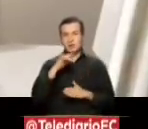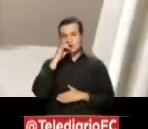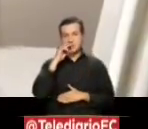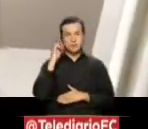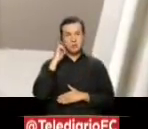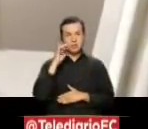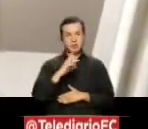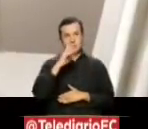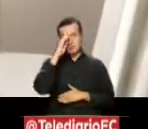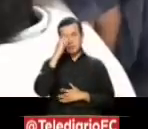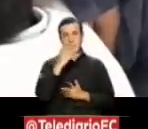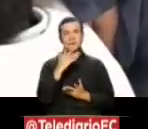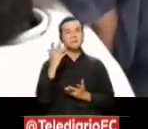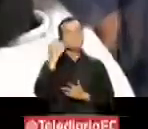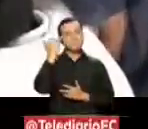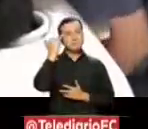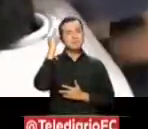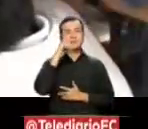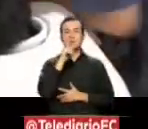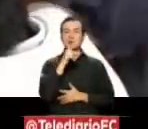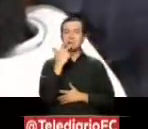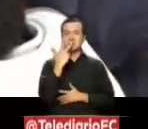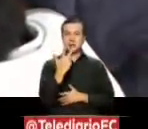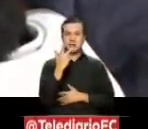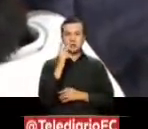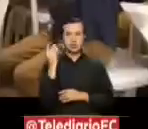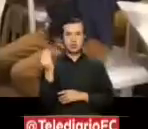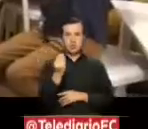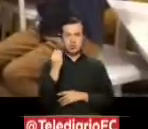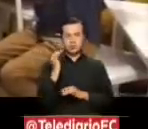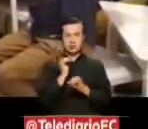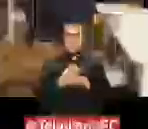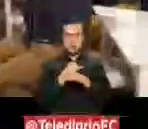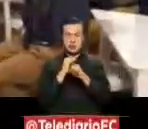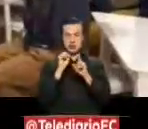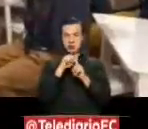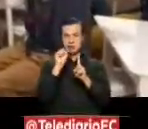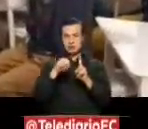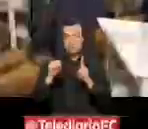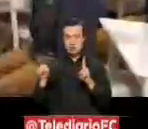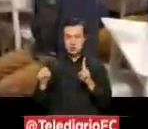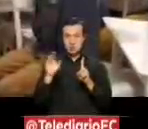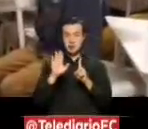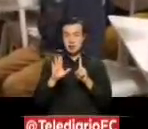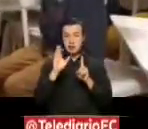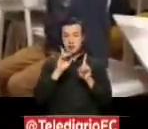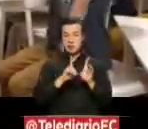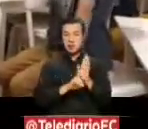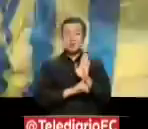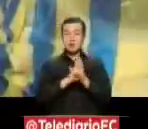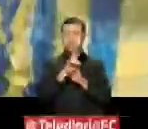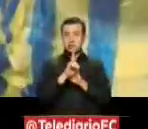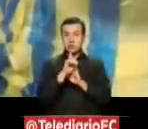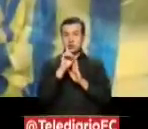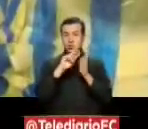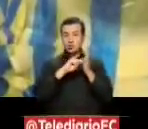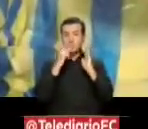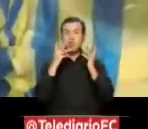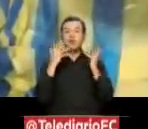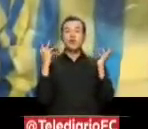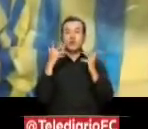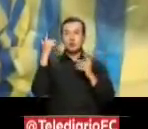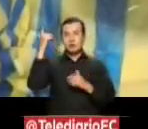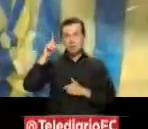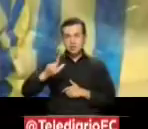niños. Es la iniciativa de 3 jóvenes ingenieros en sistemas. Este desarrollo tecnológico lo aplican en 2 centros educativos de